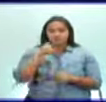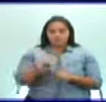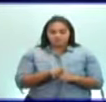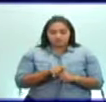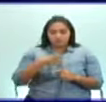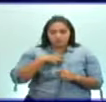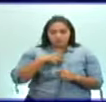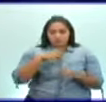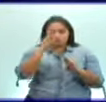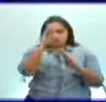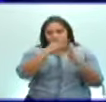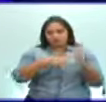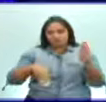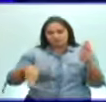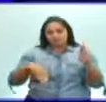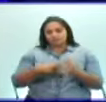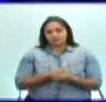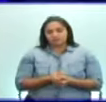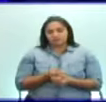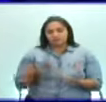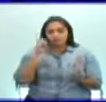bien.